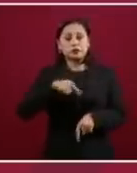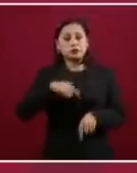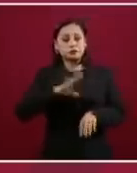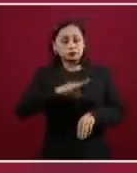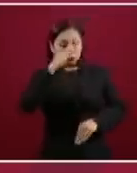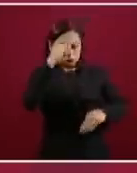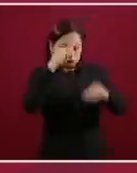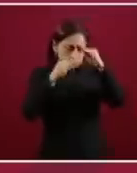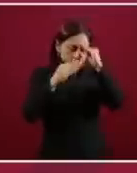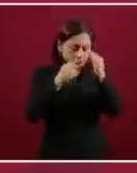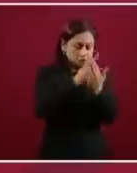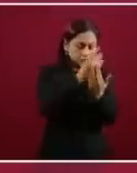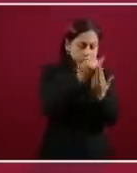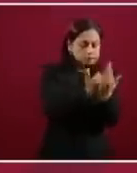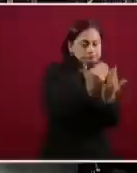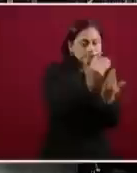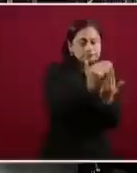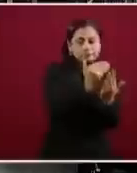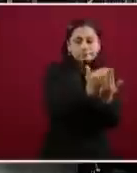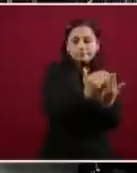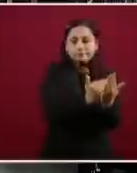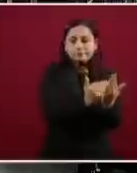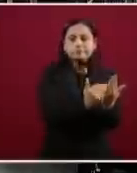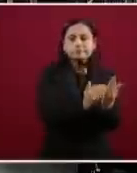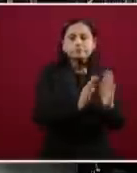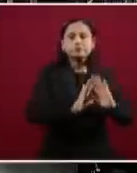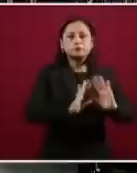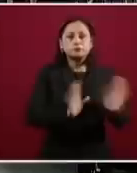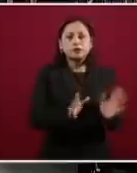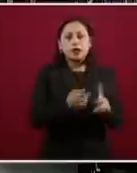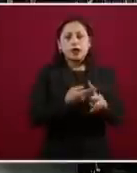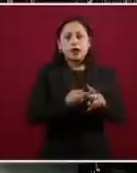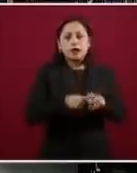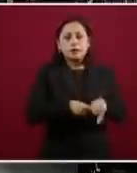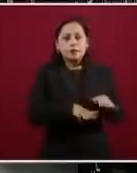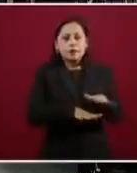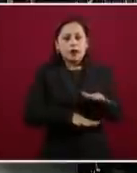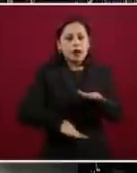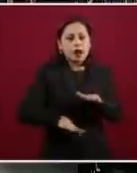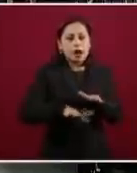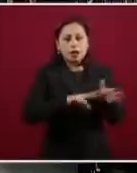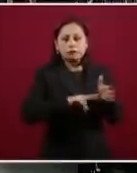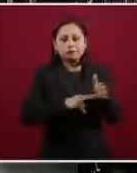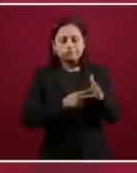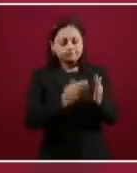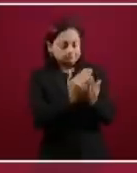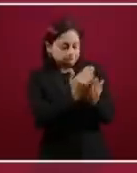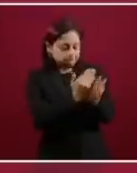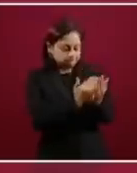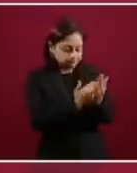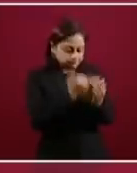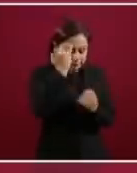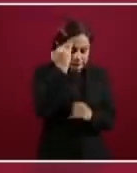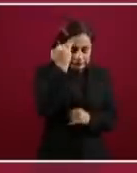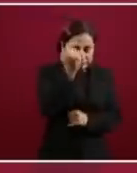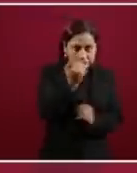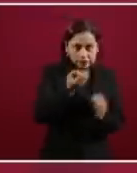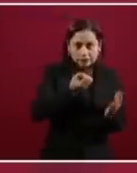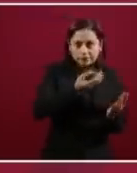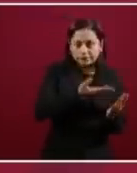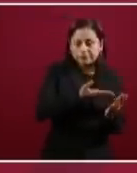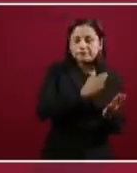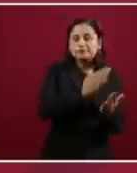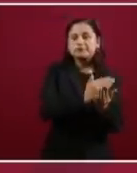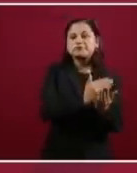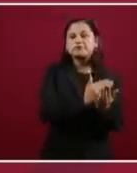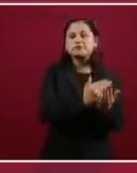el proyecto. Se está haciendo la ingeniería básica del proyecto. Sin embargo,